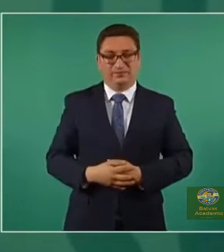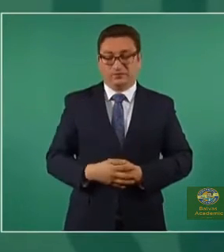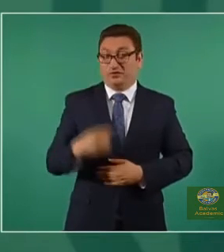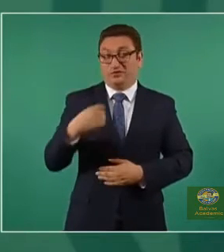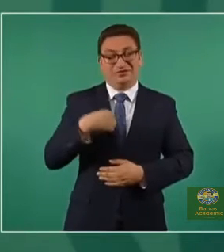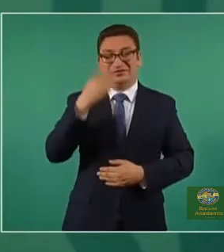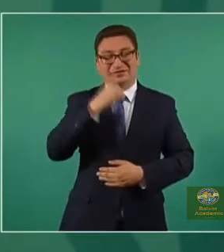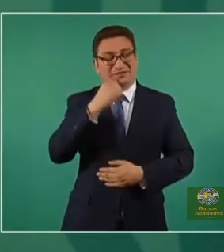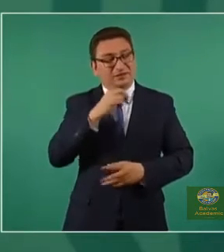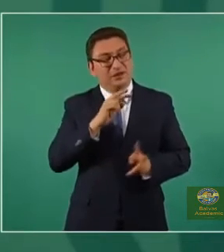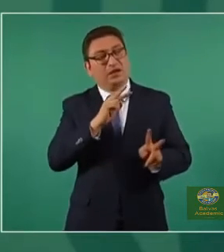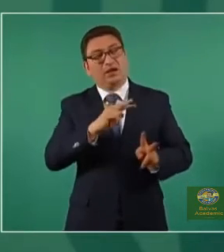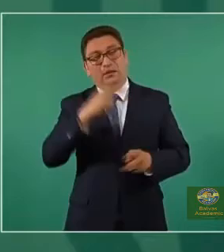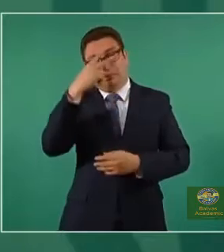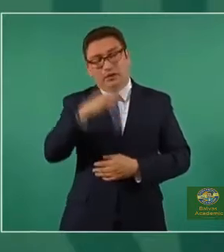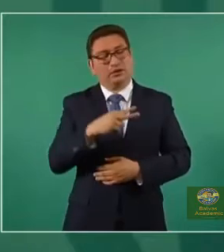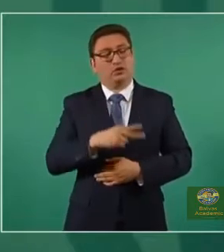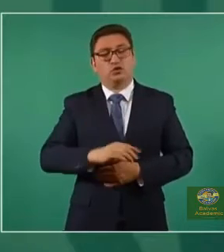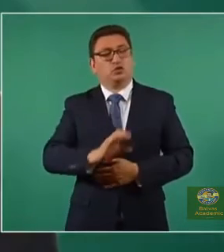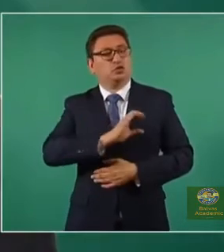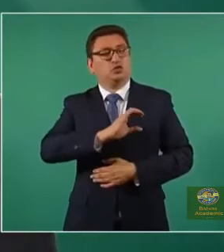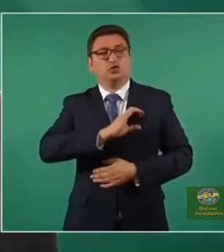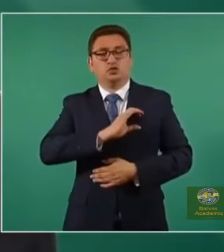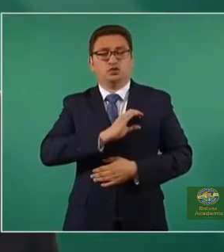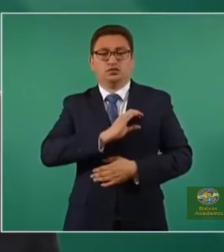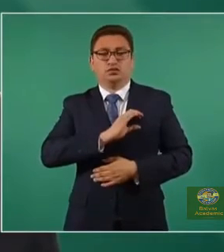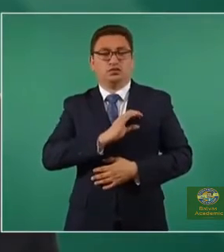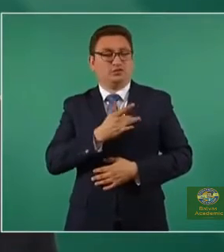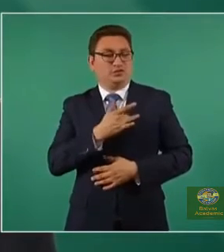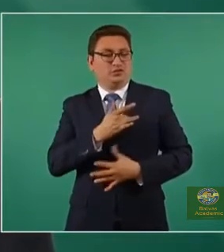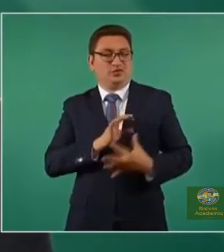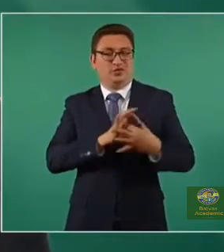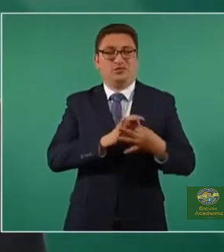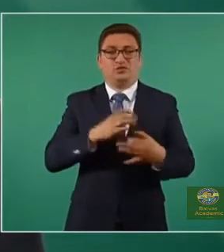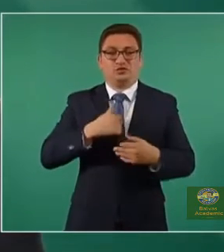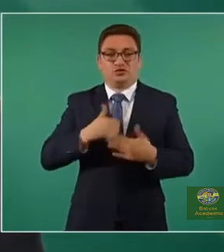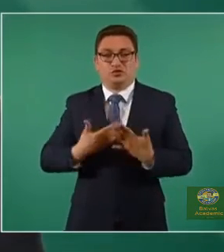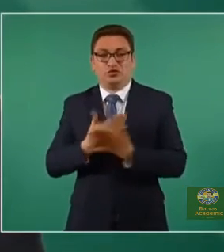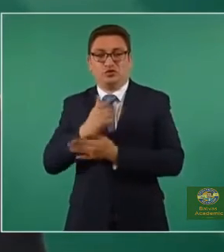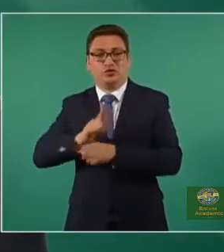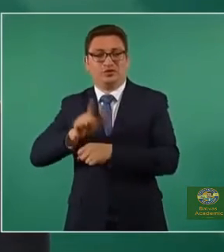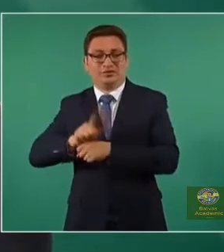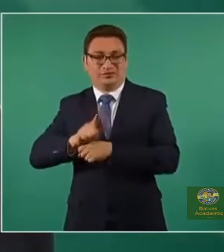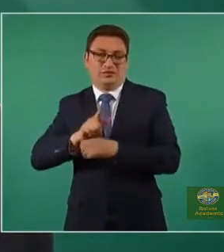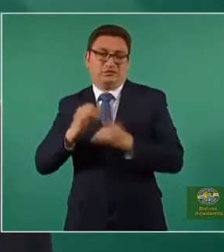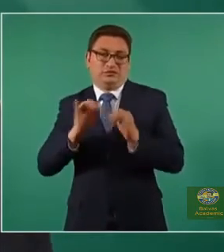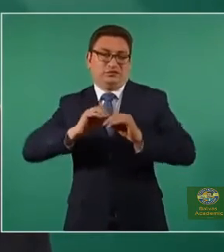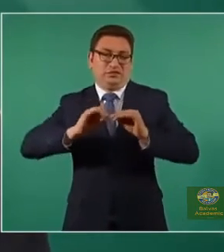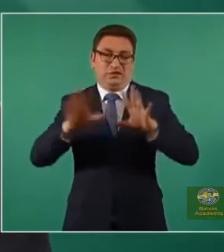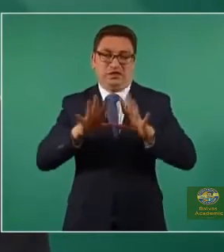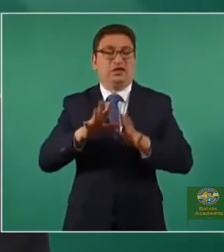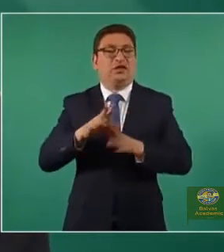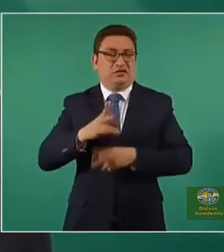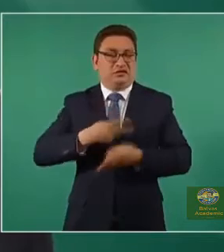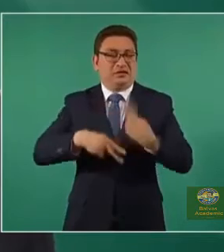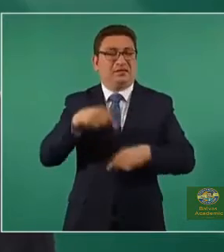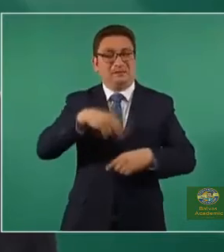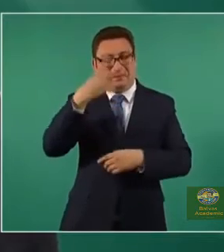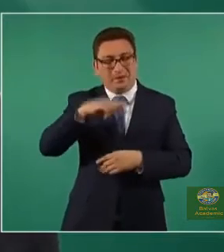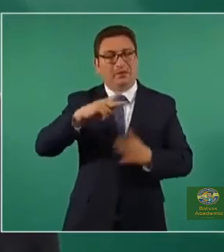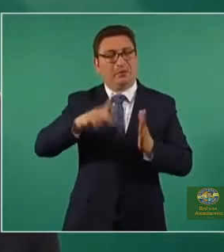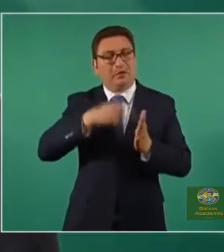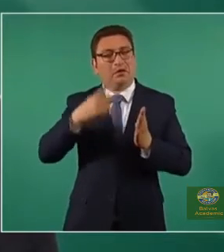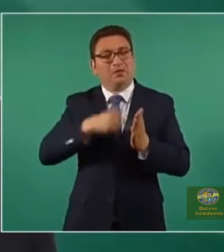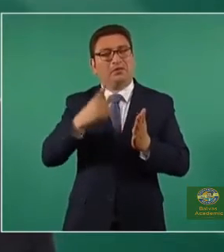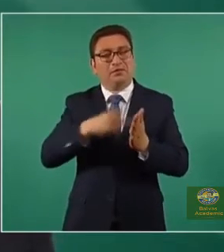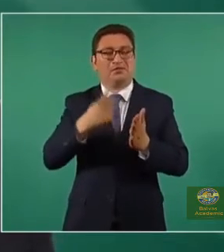Siempre México está muy cercano a mi corazón. Yo soy de origen guatemalteco y por supuesto he estado muchísimas veces en México